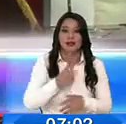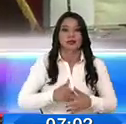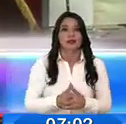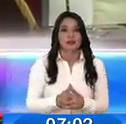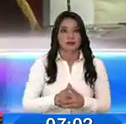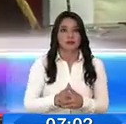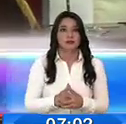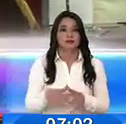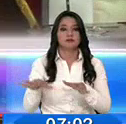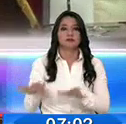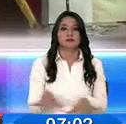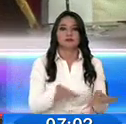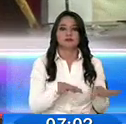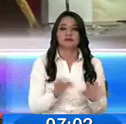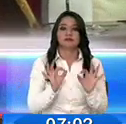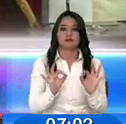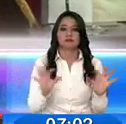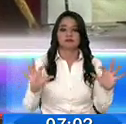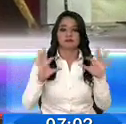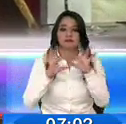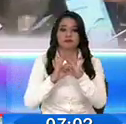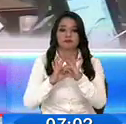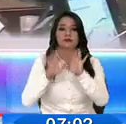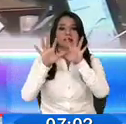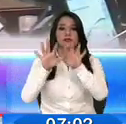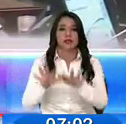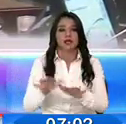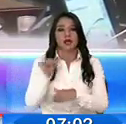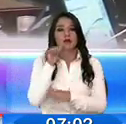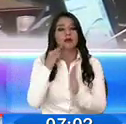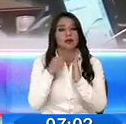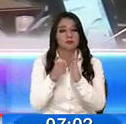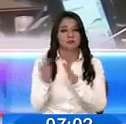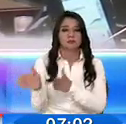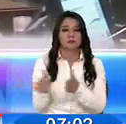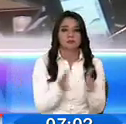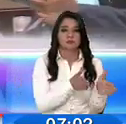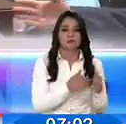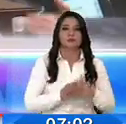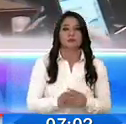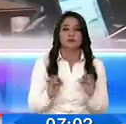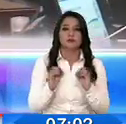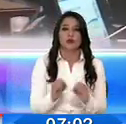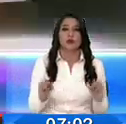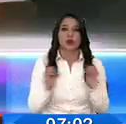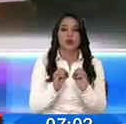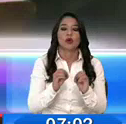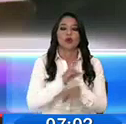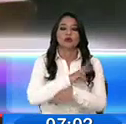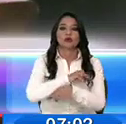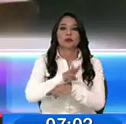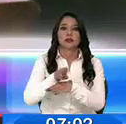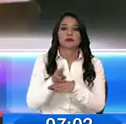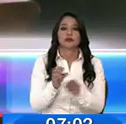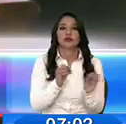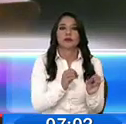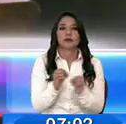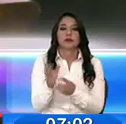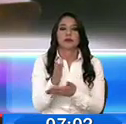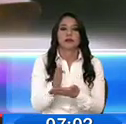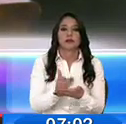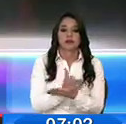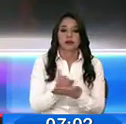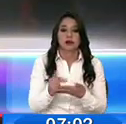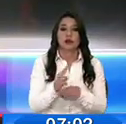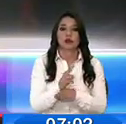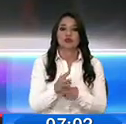una coordinación adecuada con la senagua otro de los aspectos es la eliminación de la superintendencia de ordenamiento territorial y uso de suelo